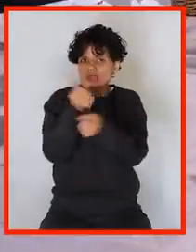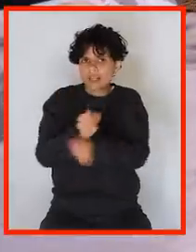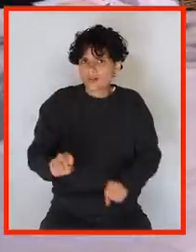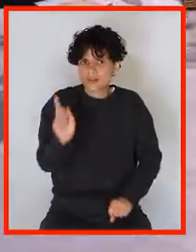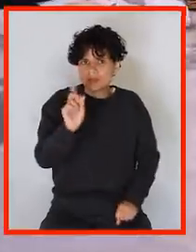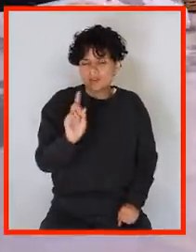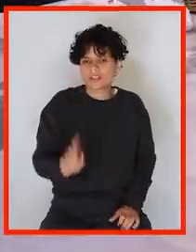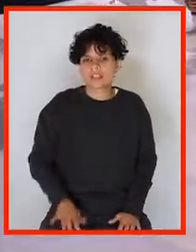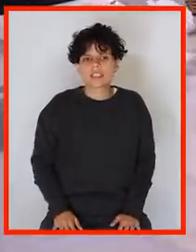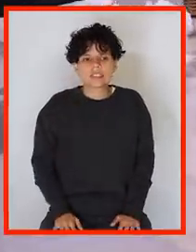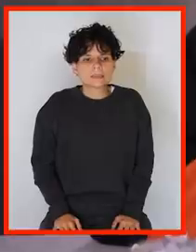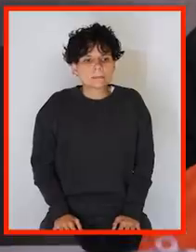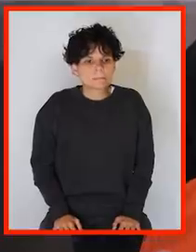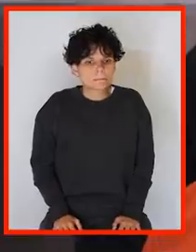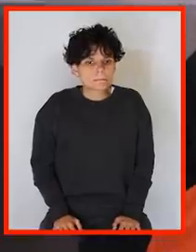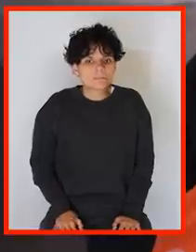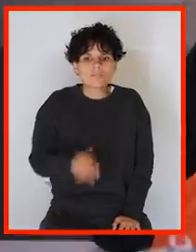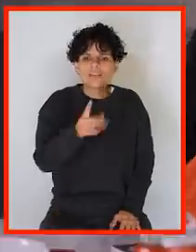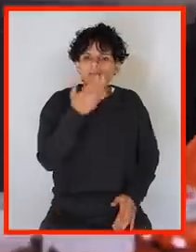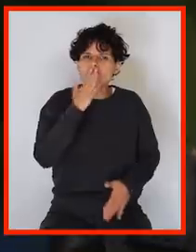como mucho más